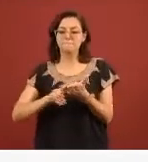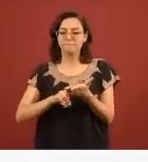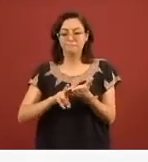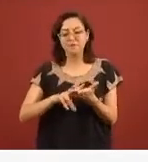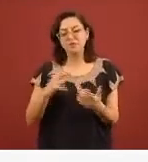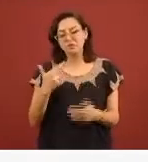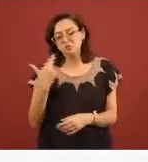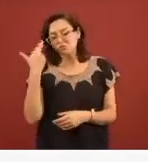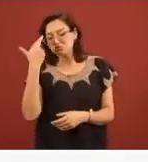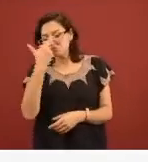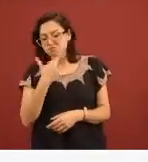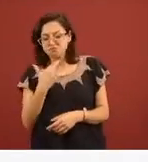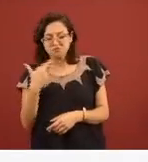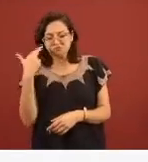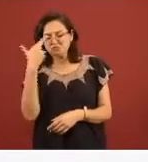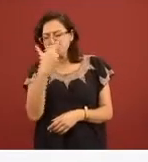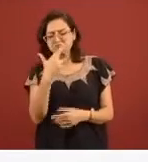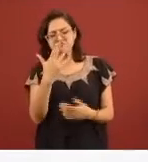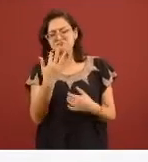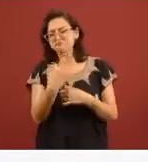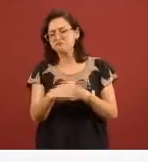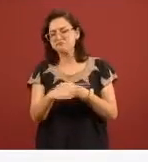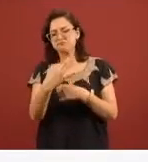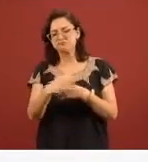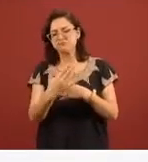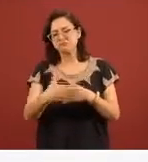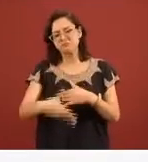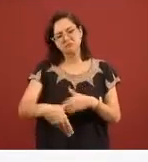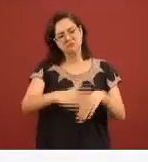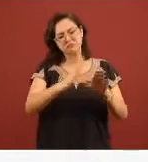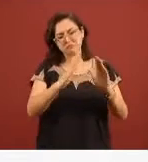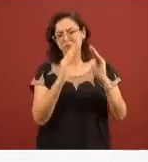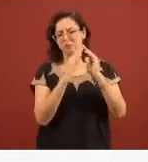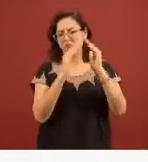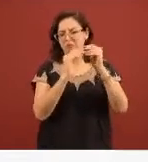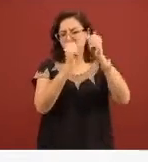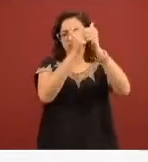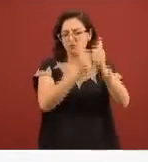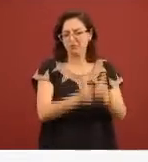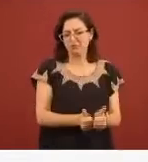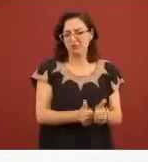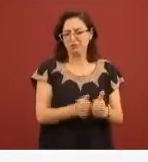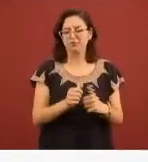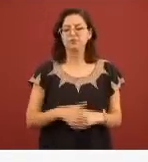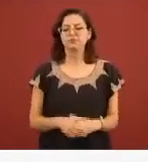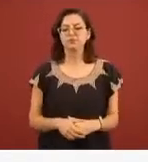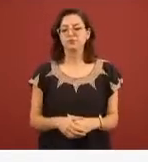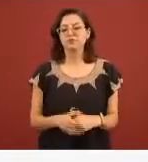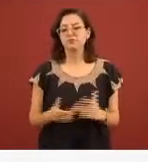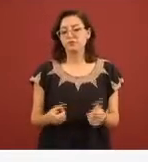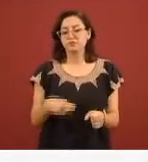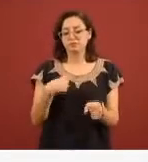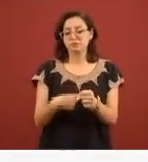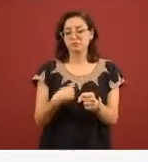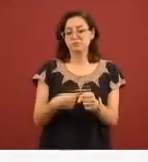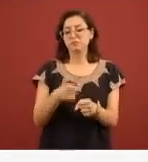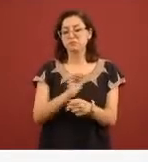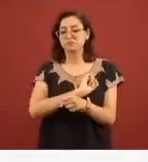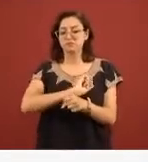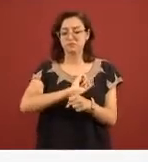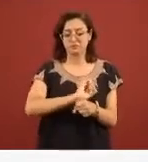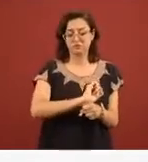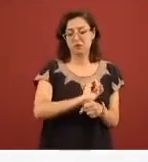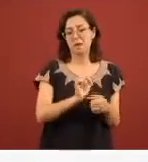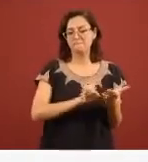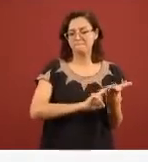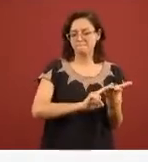requirieron una consulta externa y su abordaje o su tratamiento fue ambulatorio, es decir, la enfermedad leve versus